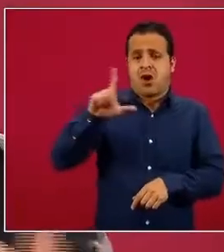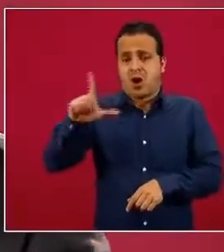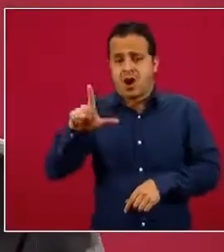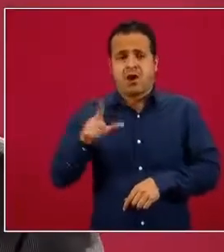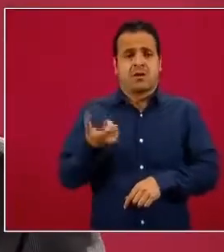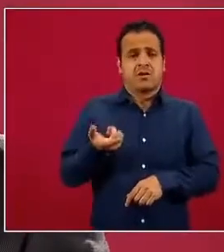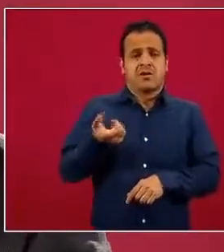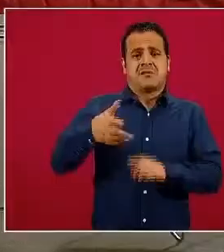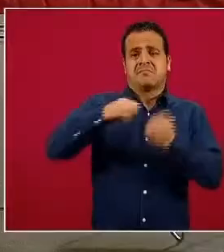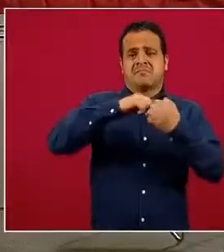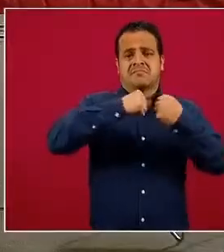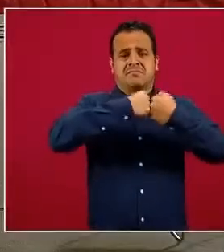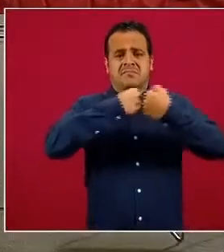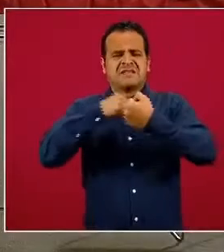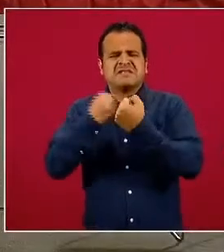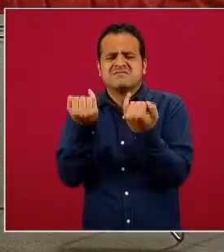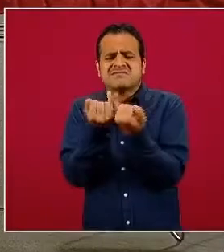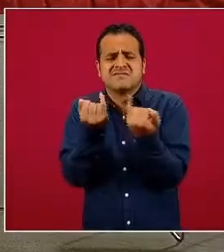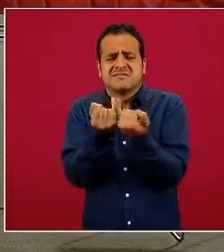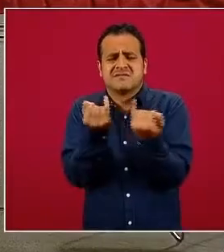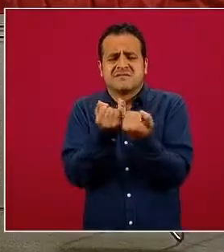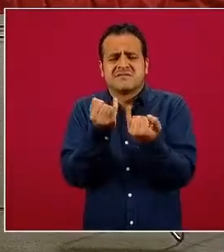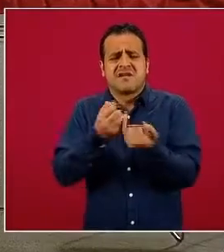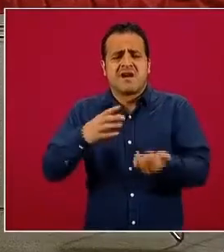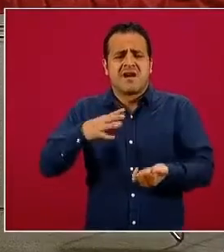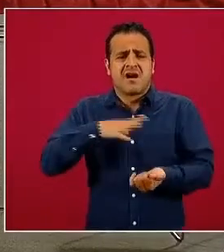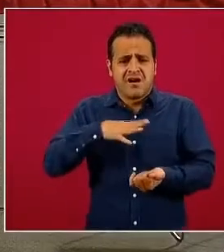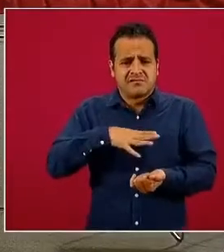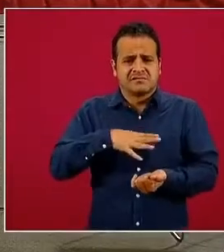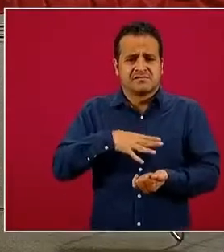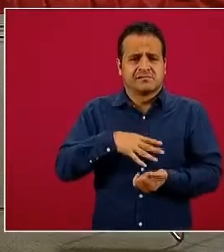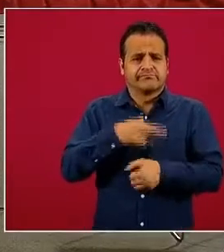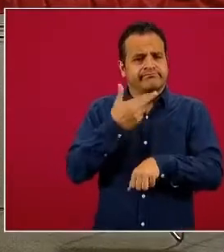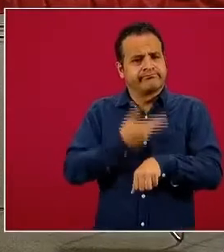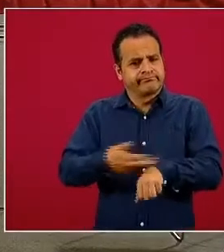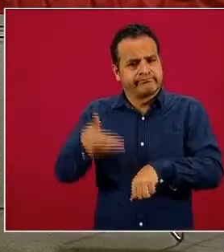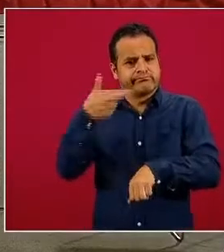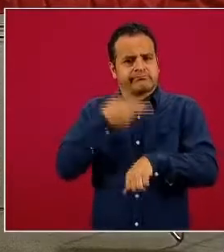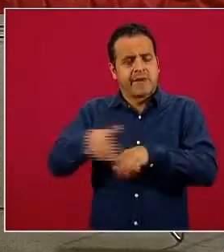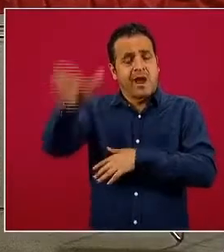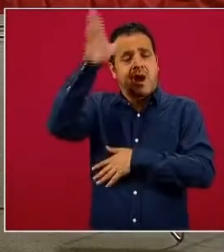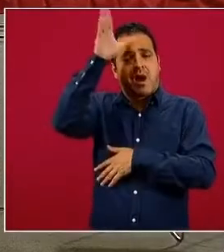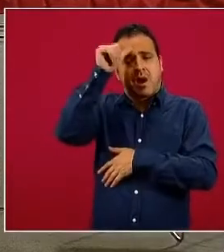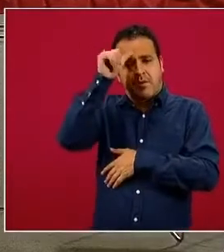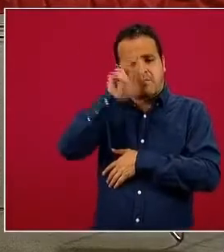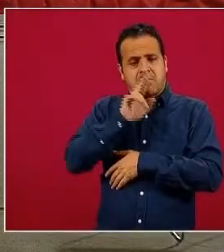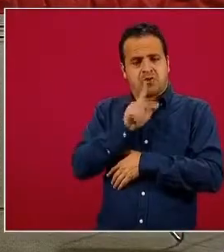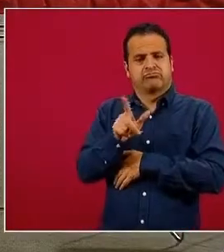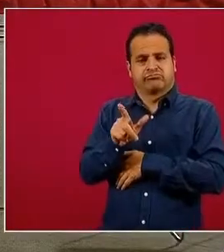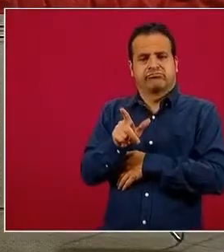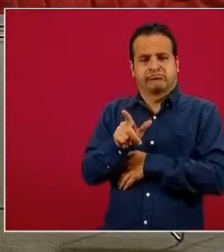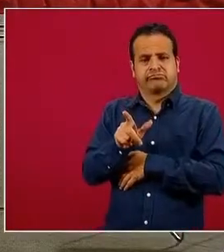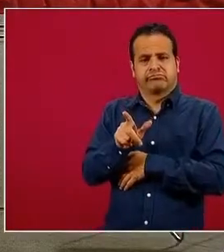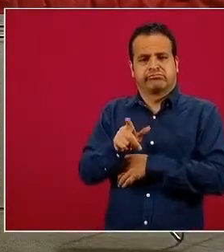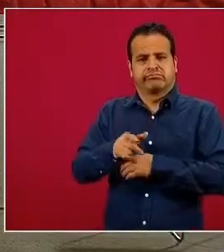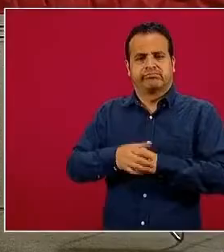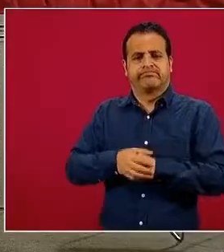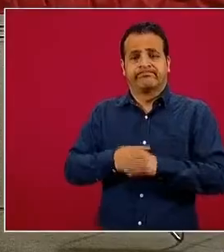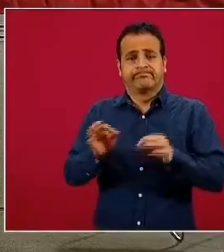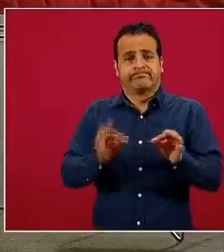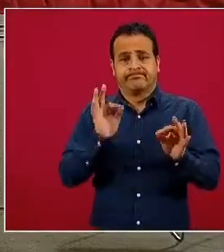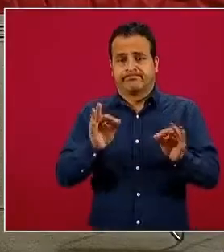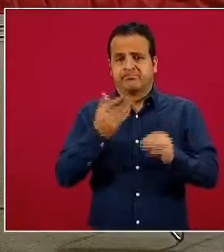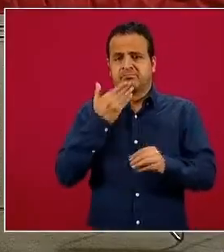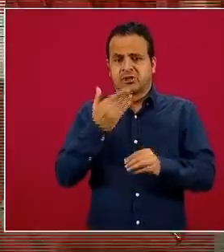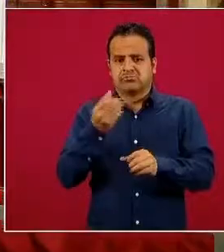significado. Si se ponen de acuerdo, funciona mejor. Muy bien, pues agradecemos a la secretaria de